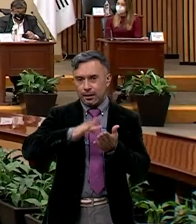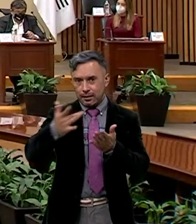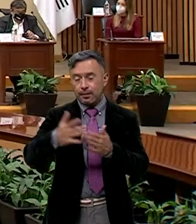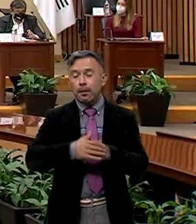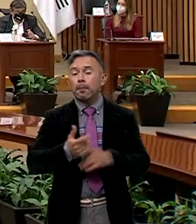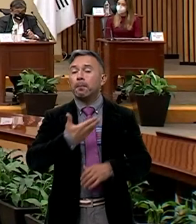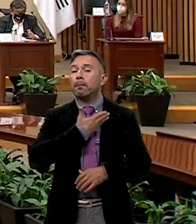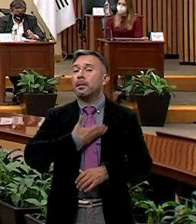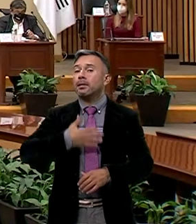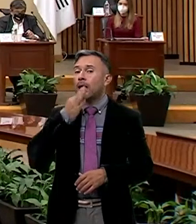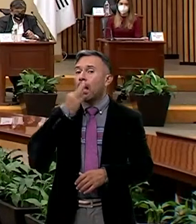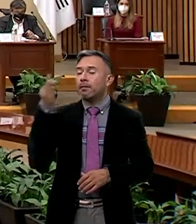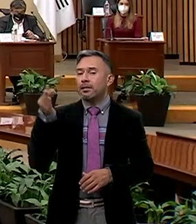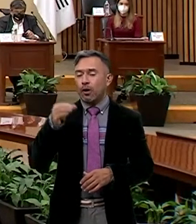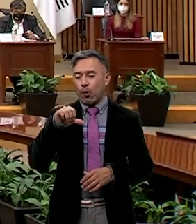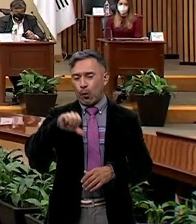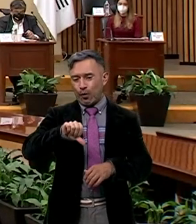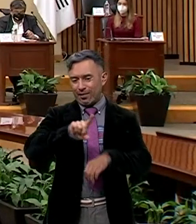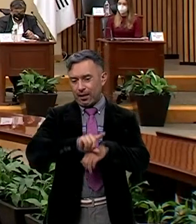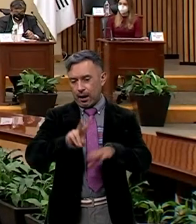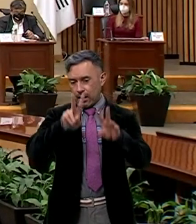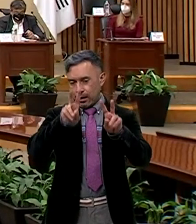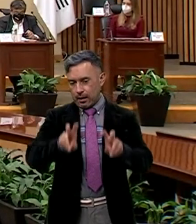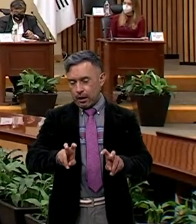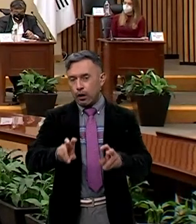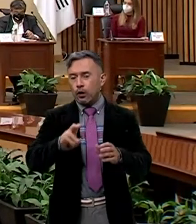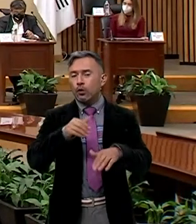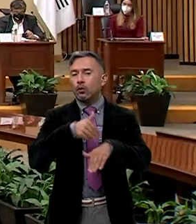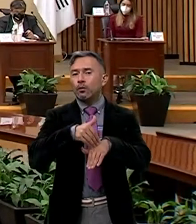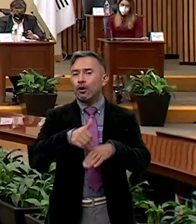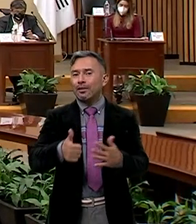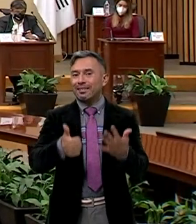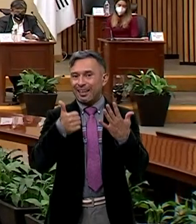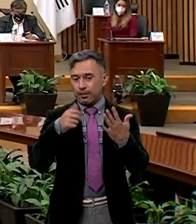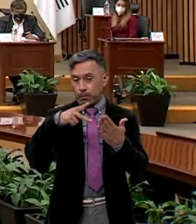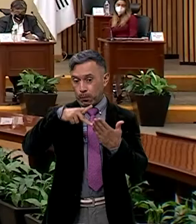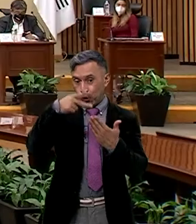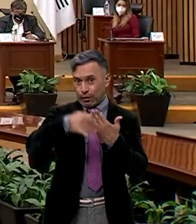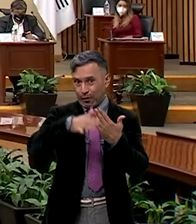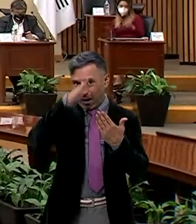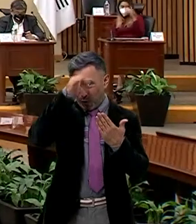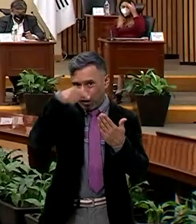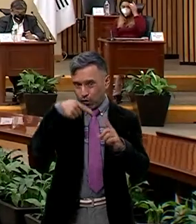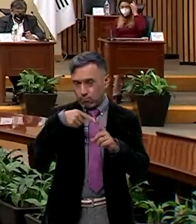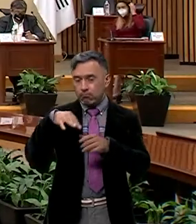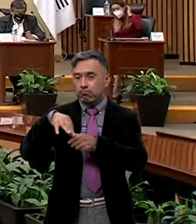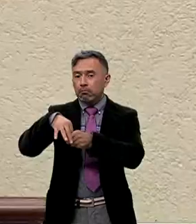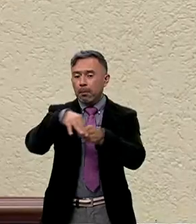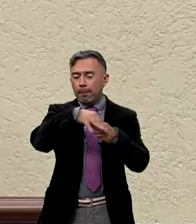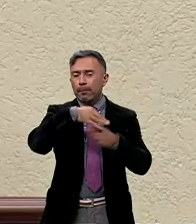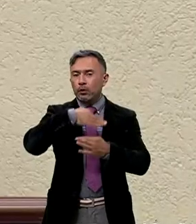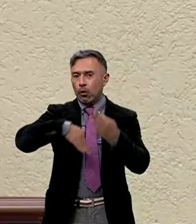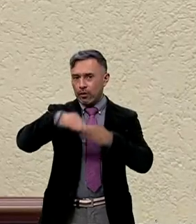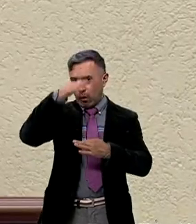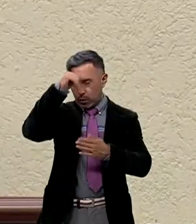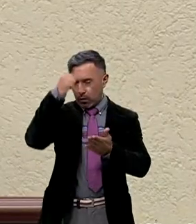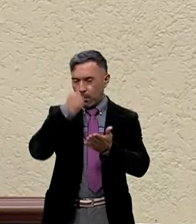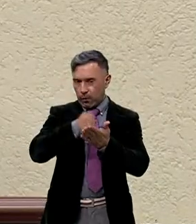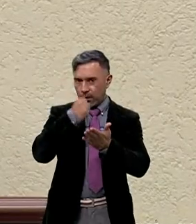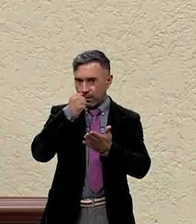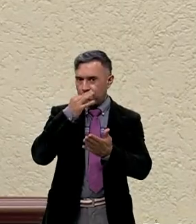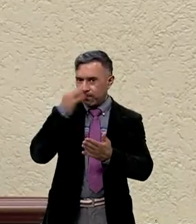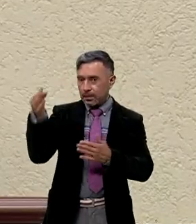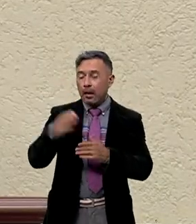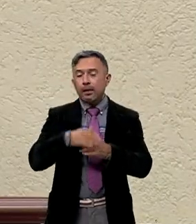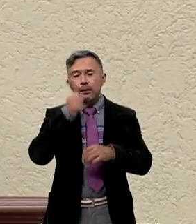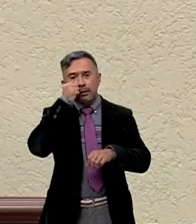proyecto de acuerdo identificado en el orden del día como el punto 6 es aprobado por unanimidad muchas gracias señor secretario le ruego que realice